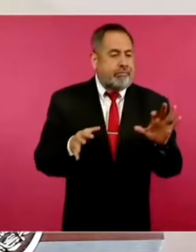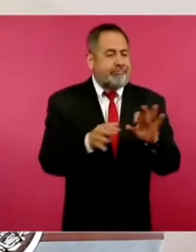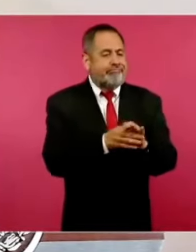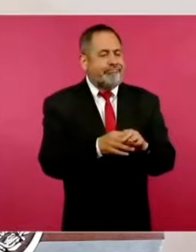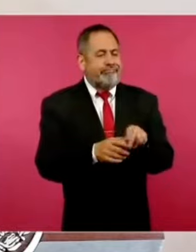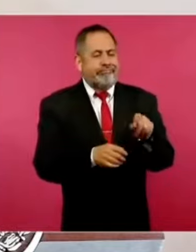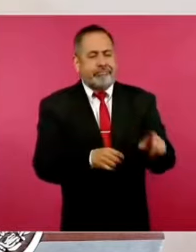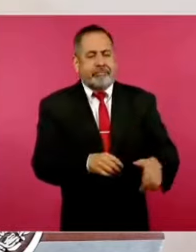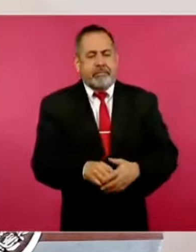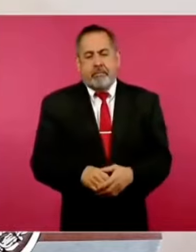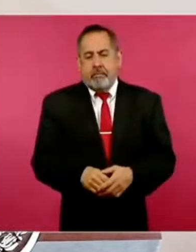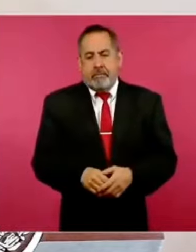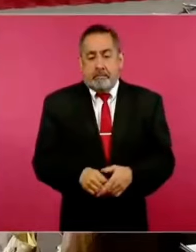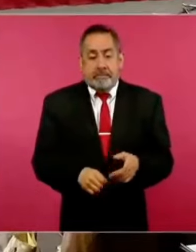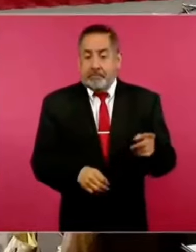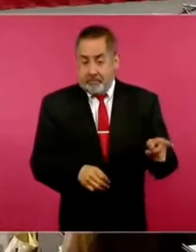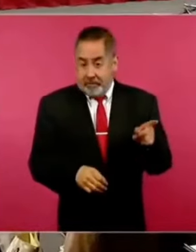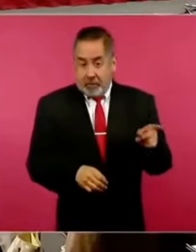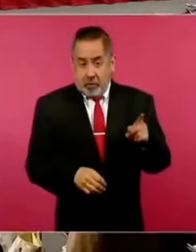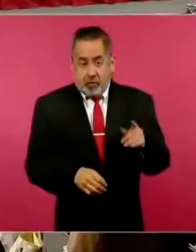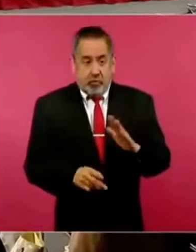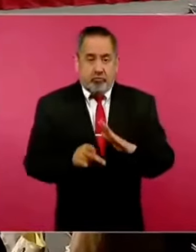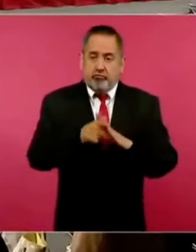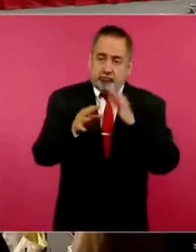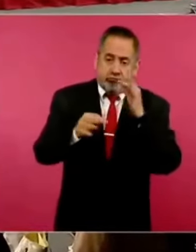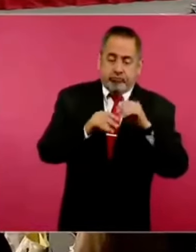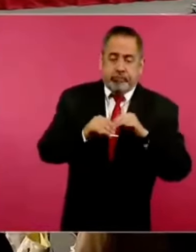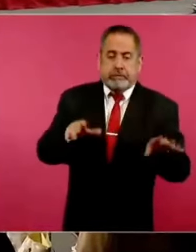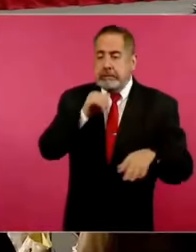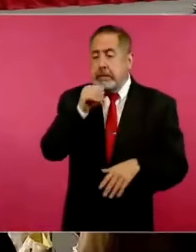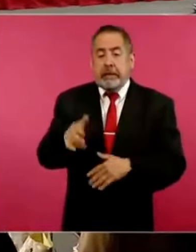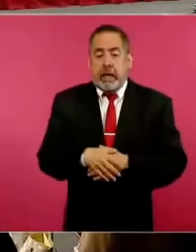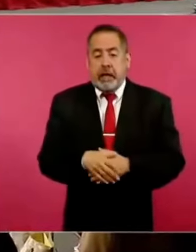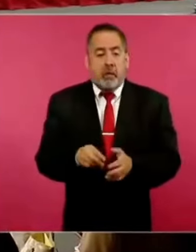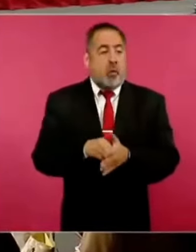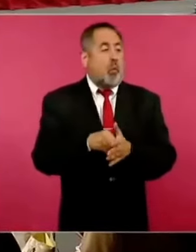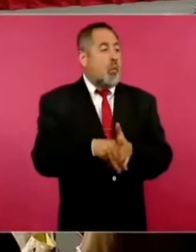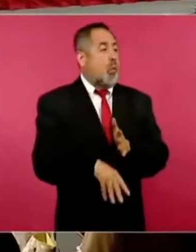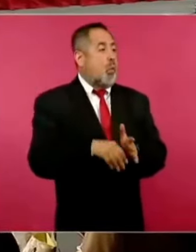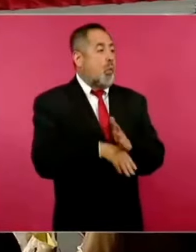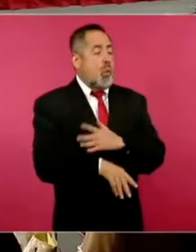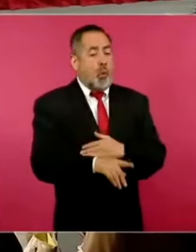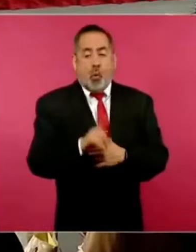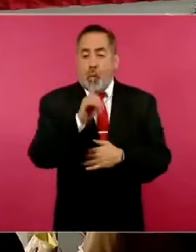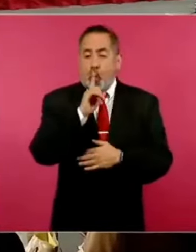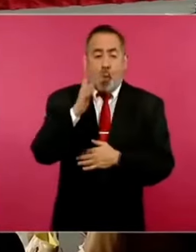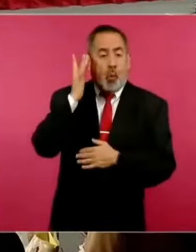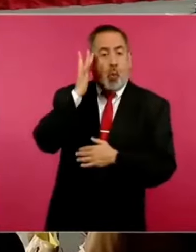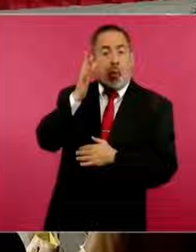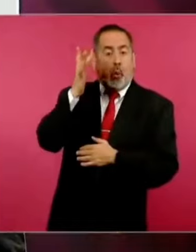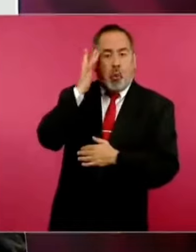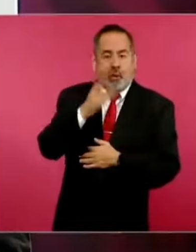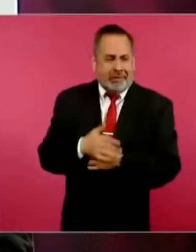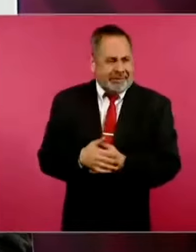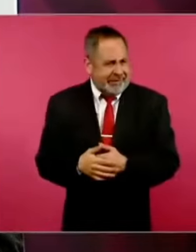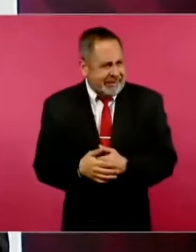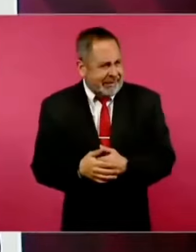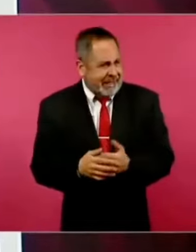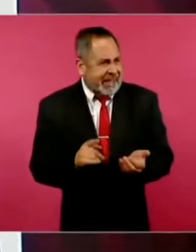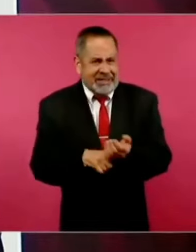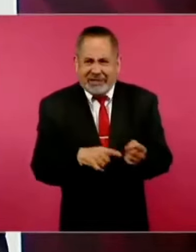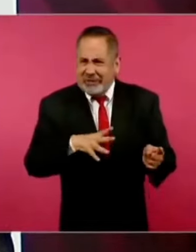Entonces ya no publicaban nada. Y era cuando iban a